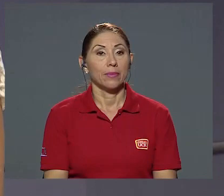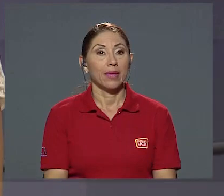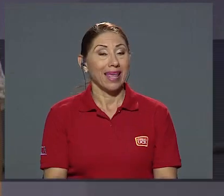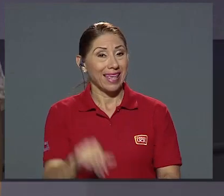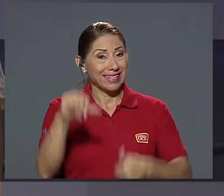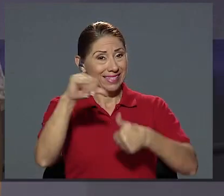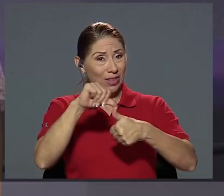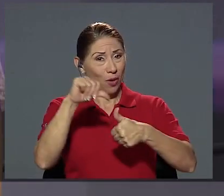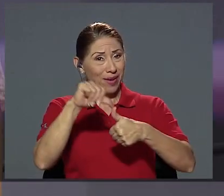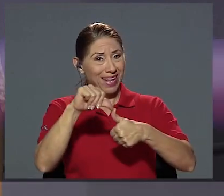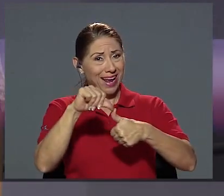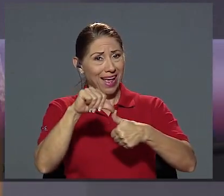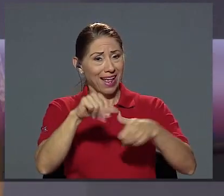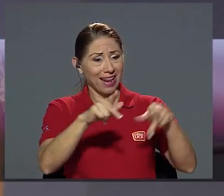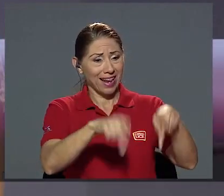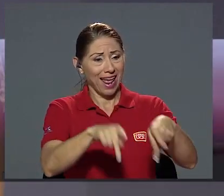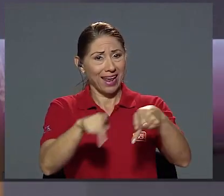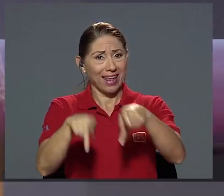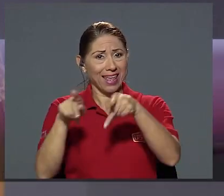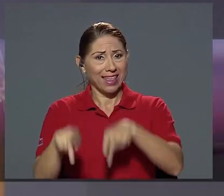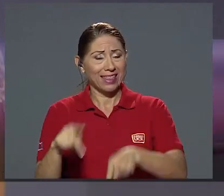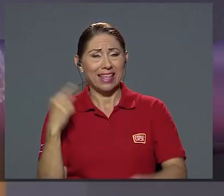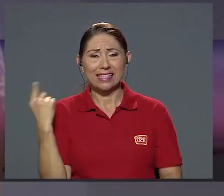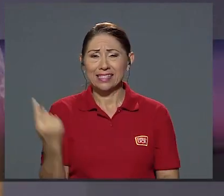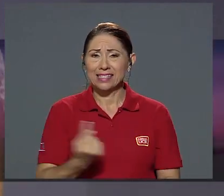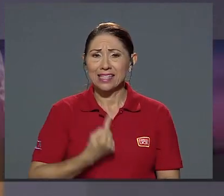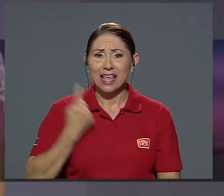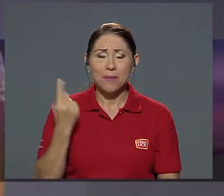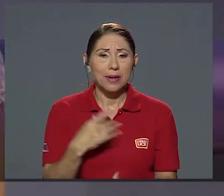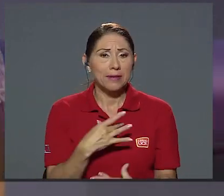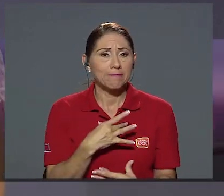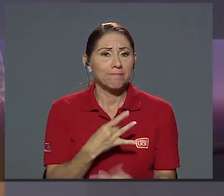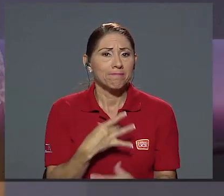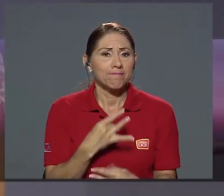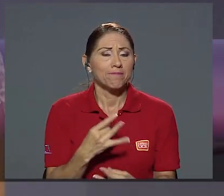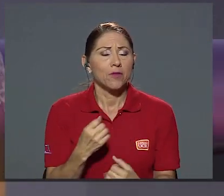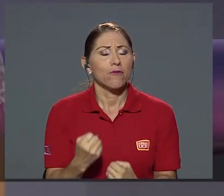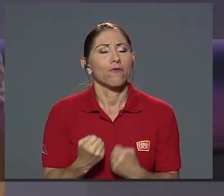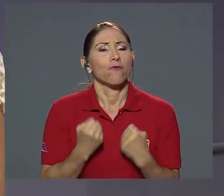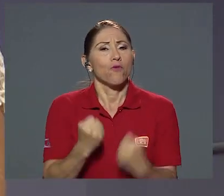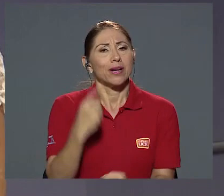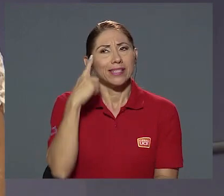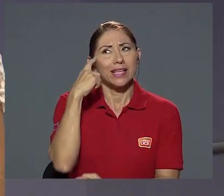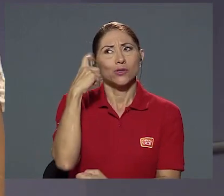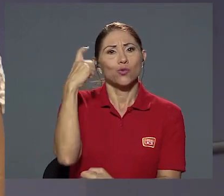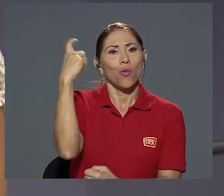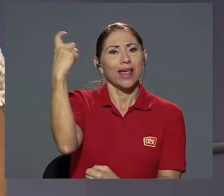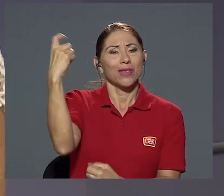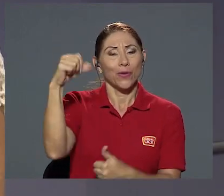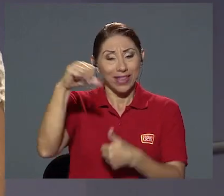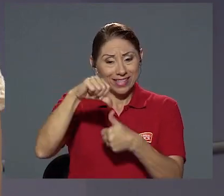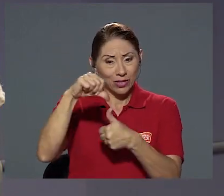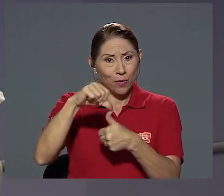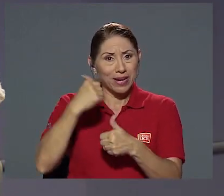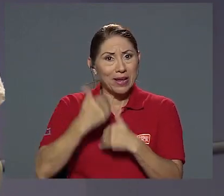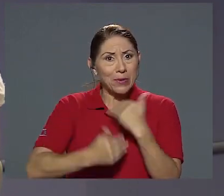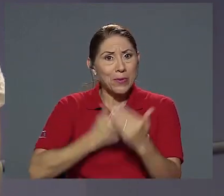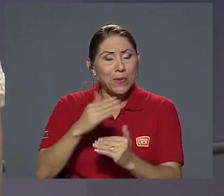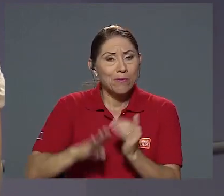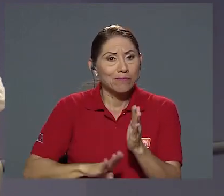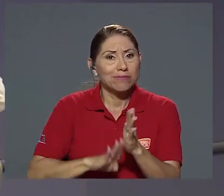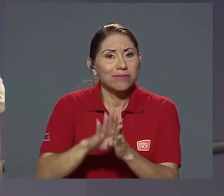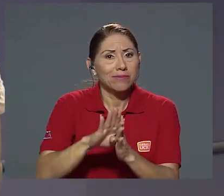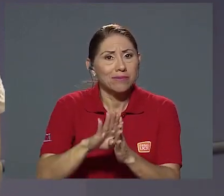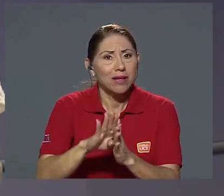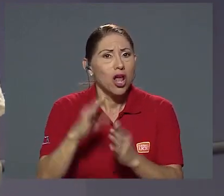La gente en Centroamérica siempre tiene ese interés, esa fuerza, ese sueño de sacar adelante a la región.